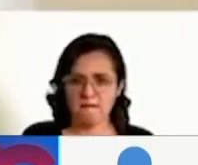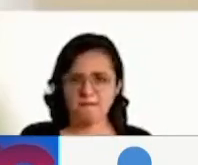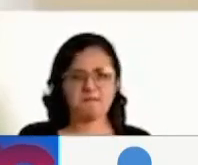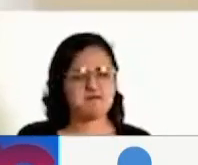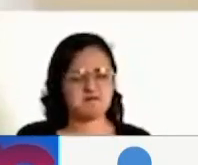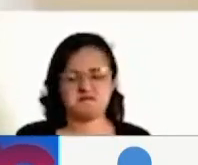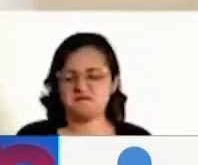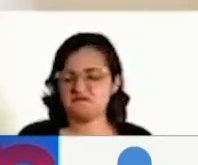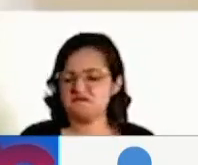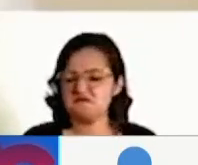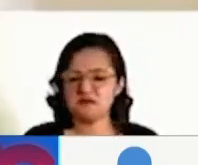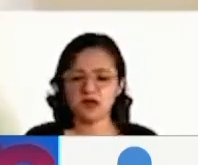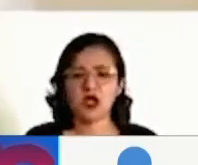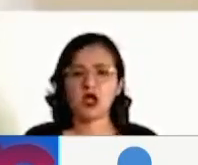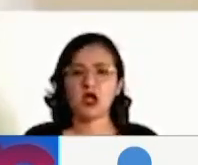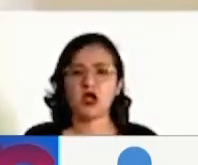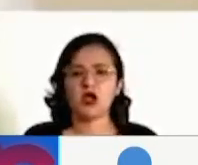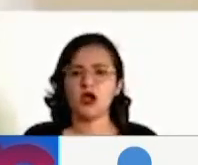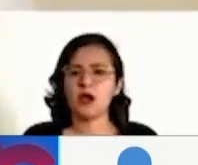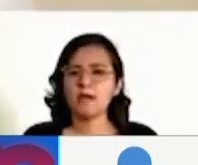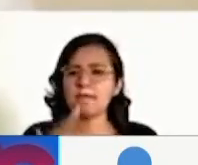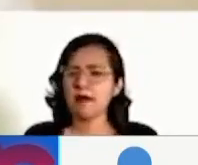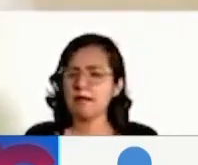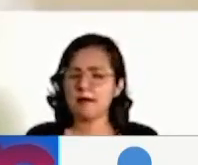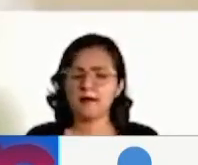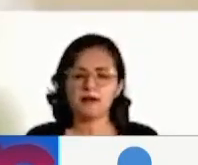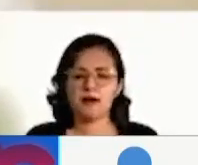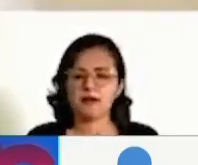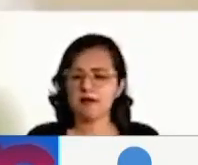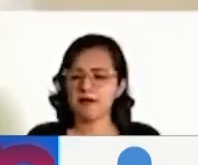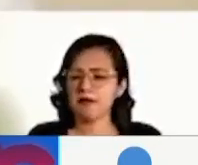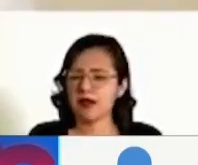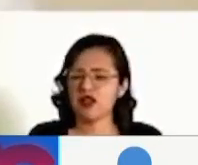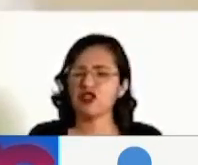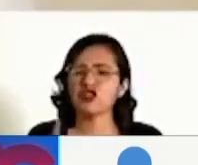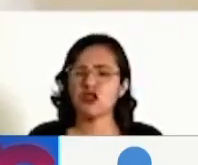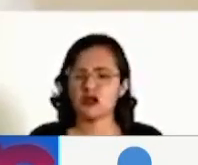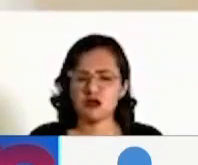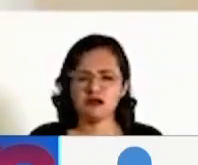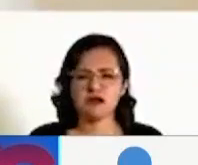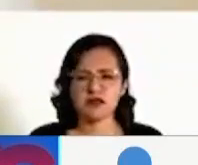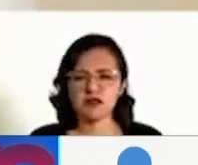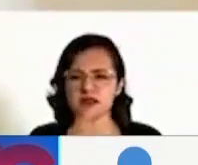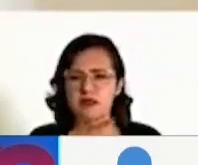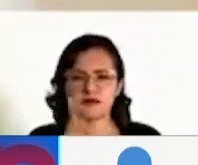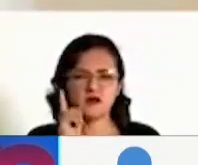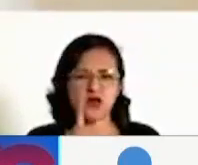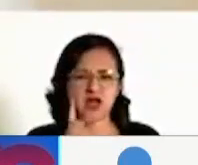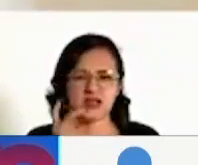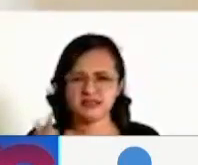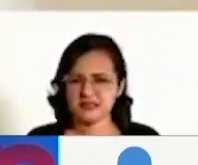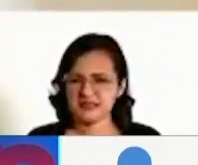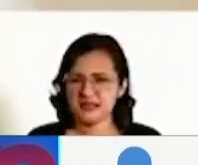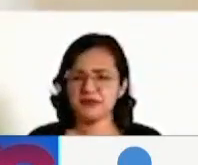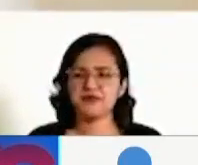completa. Las cuentas bancarias donde le deposita el dinero él a la señora esta,